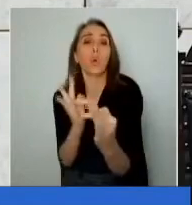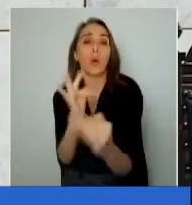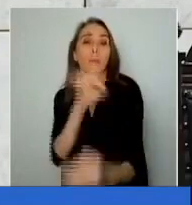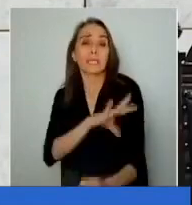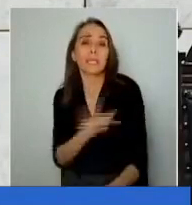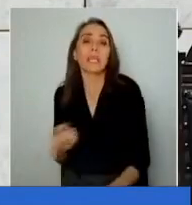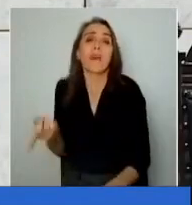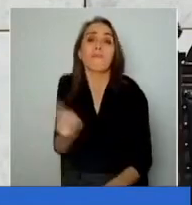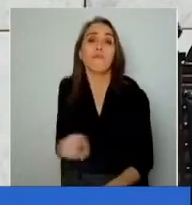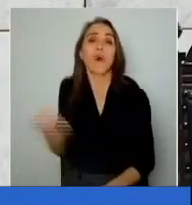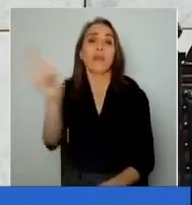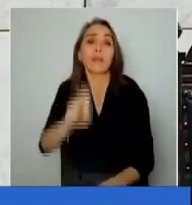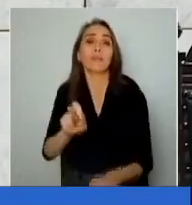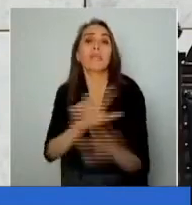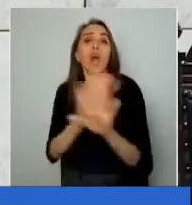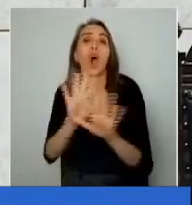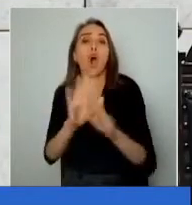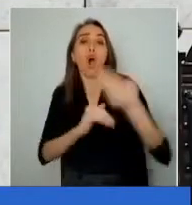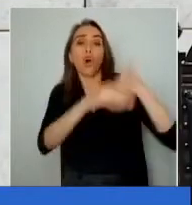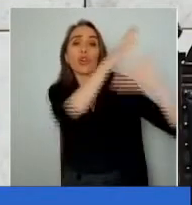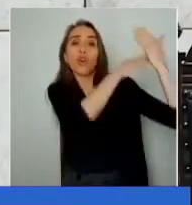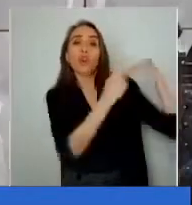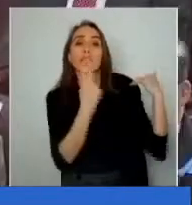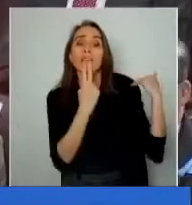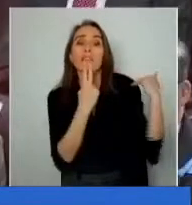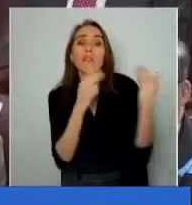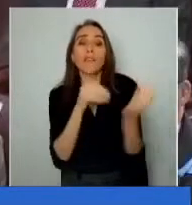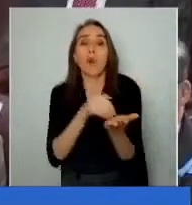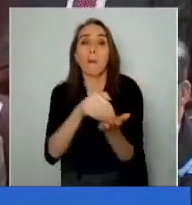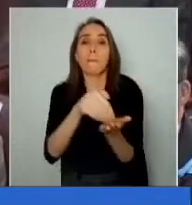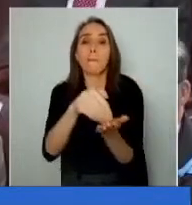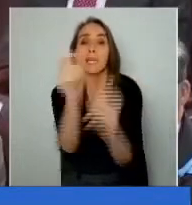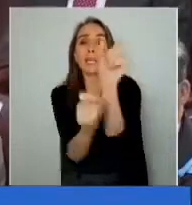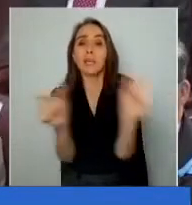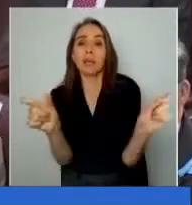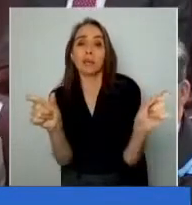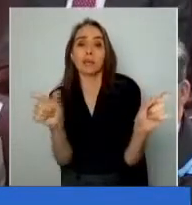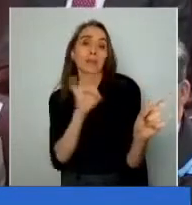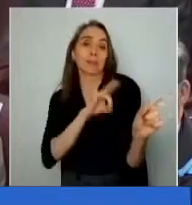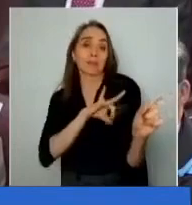repetirse los horrores que vivieron miles de compatriotas